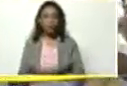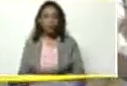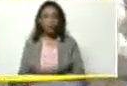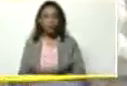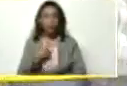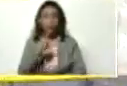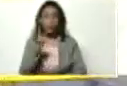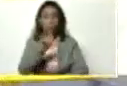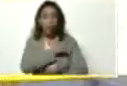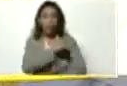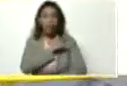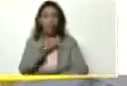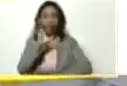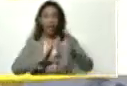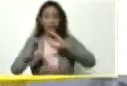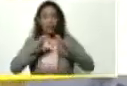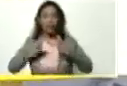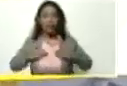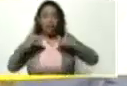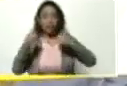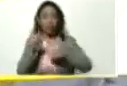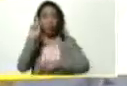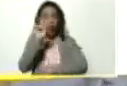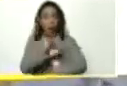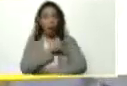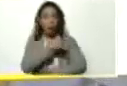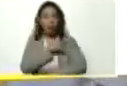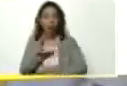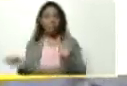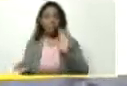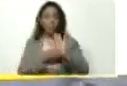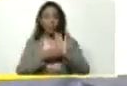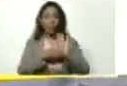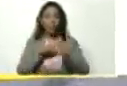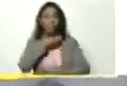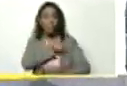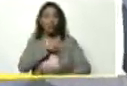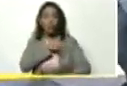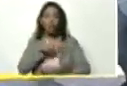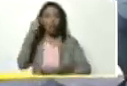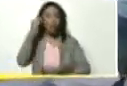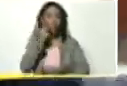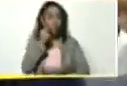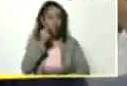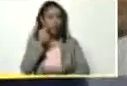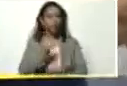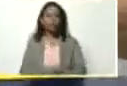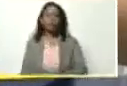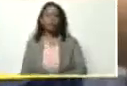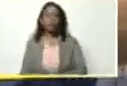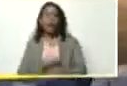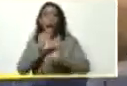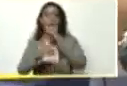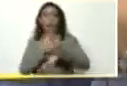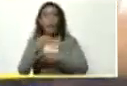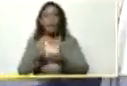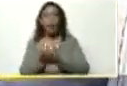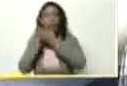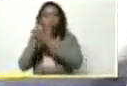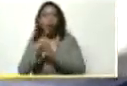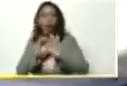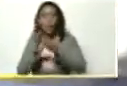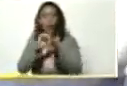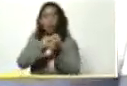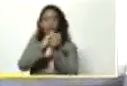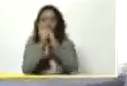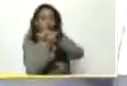Decimos que la Universidad de las Ciencias de la Salud es una universidad enmarcada en las misiones Sucre y Alma Mater, creada para contribuir con la transformación